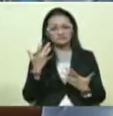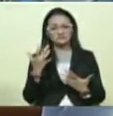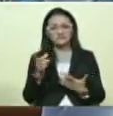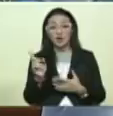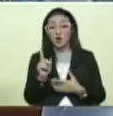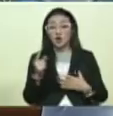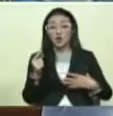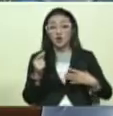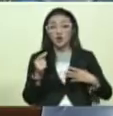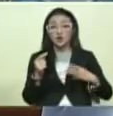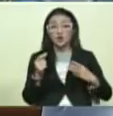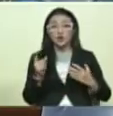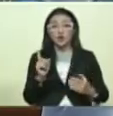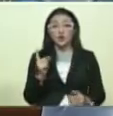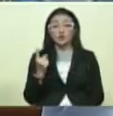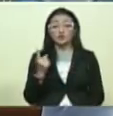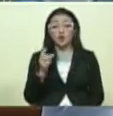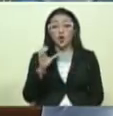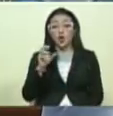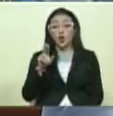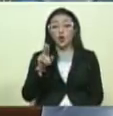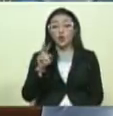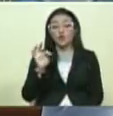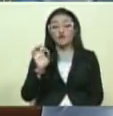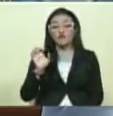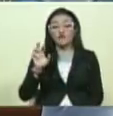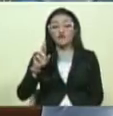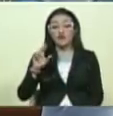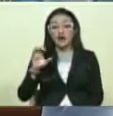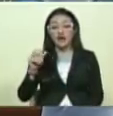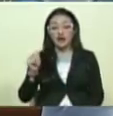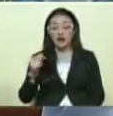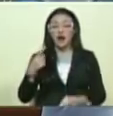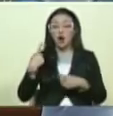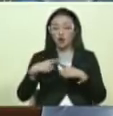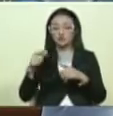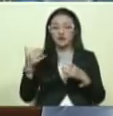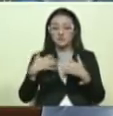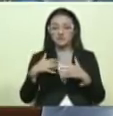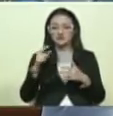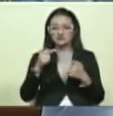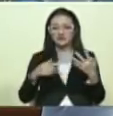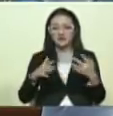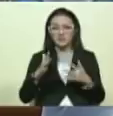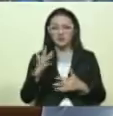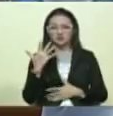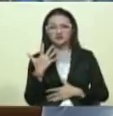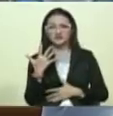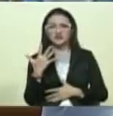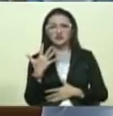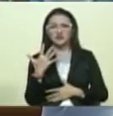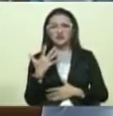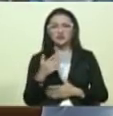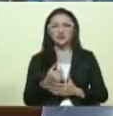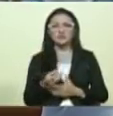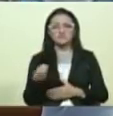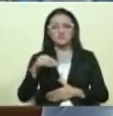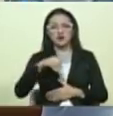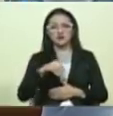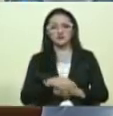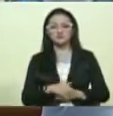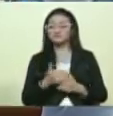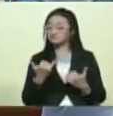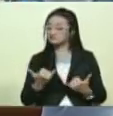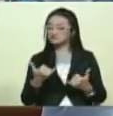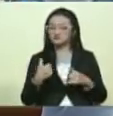solamente Cuferca y Confurca las empresas allanadas, ya nombré al menos unas 5. Nosotros vamos a